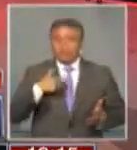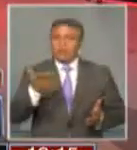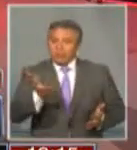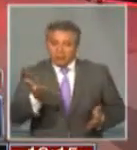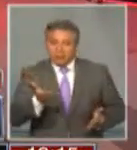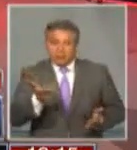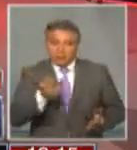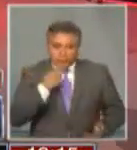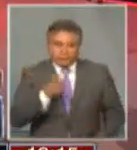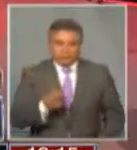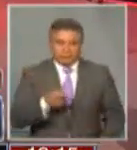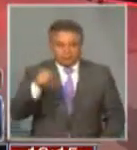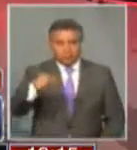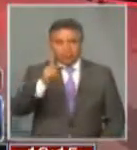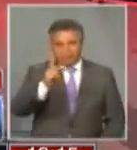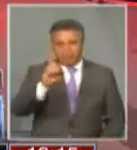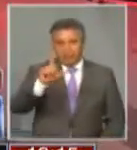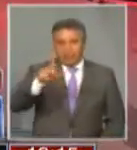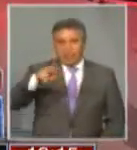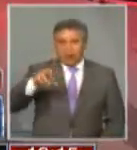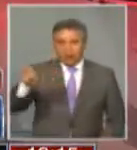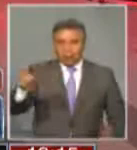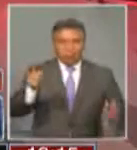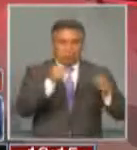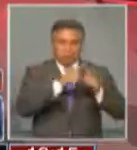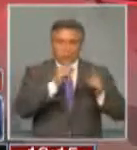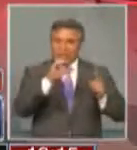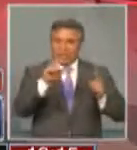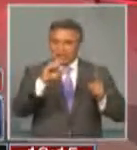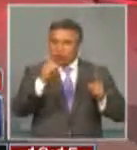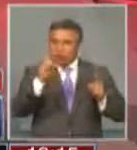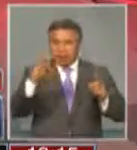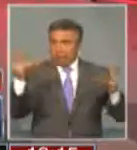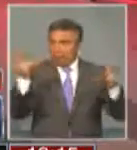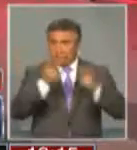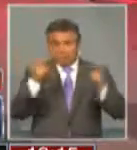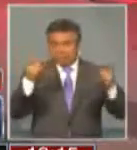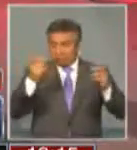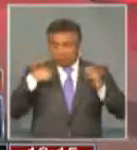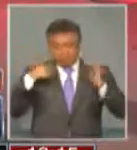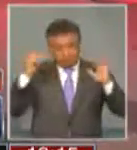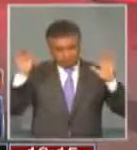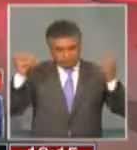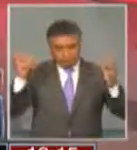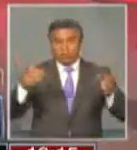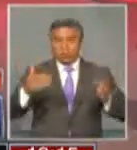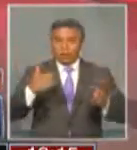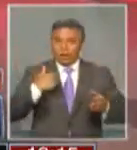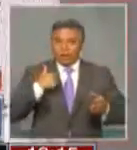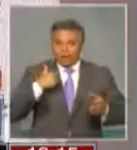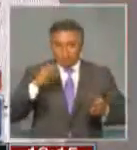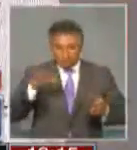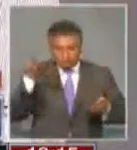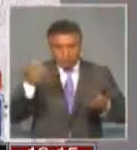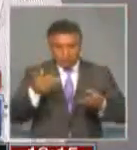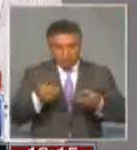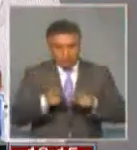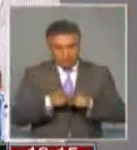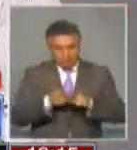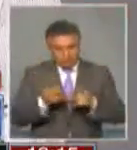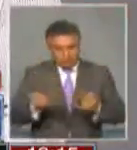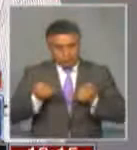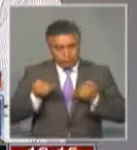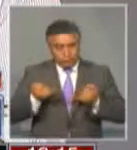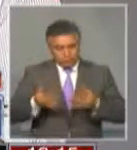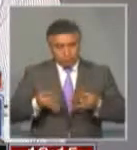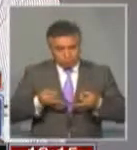digamos, el señor Delano con el señor Escobar de la época. No tenemos antecedentes. Nosotros, cuando tuvimos antecedentes, lo